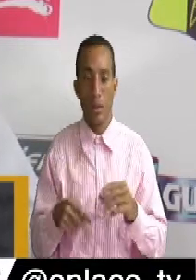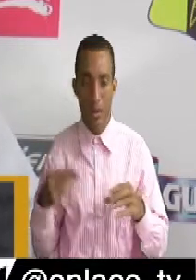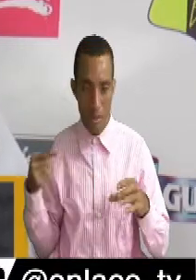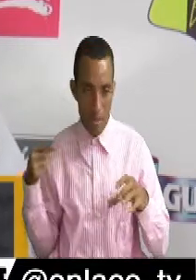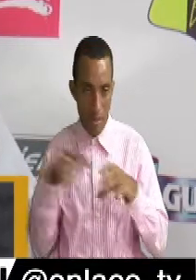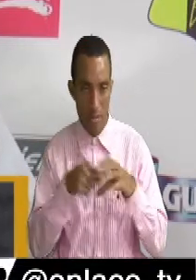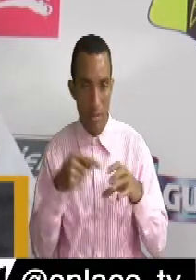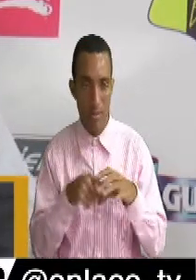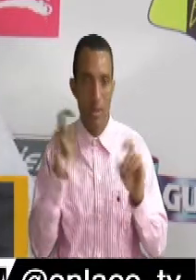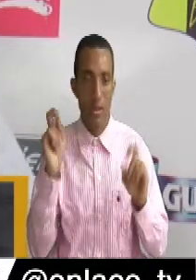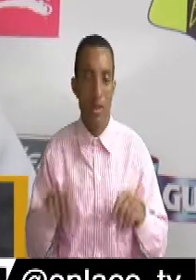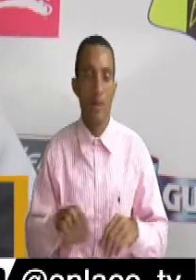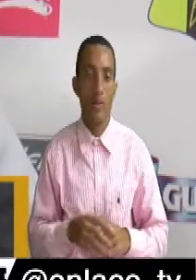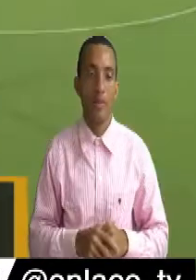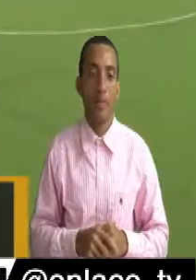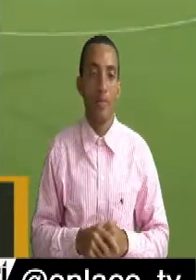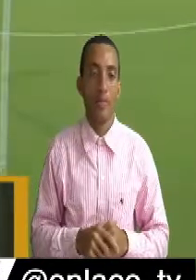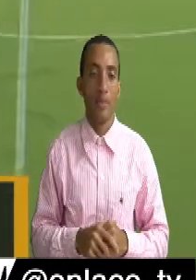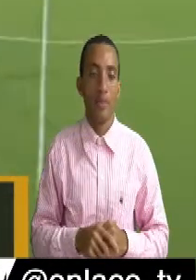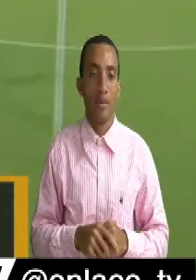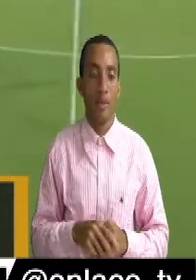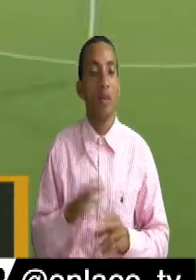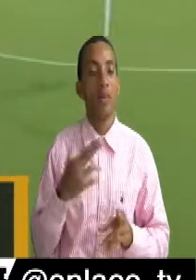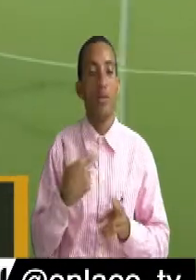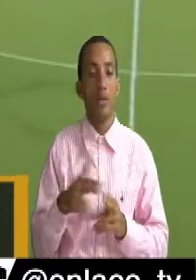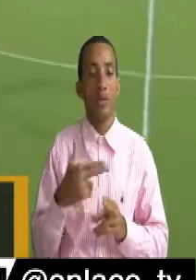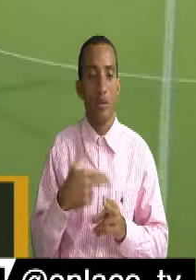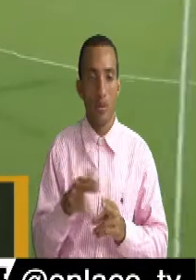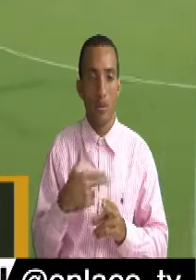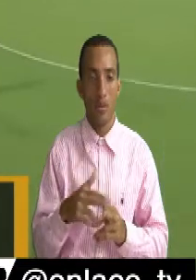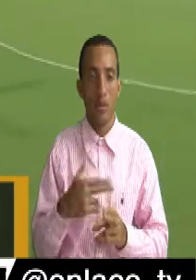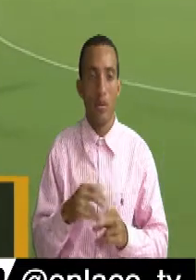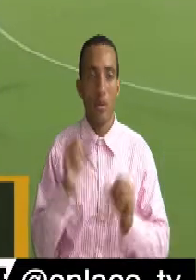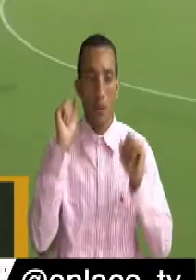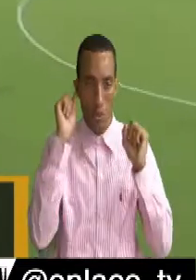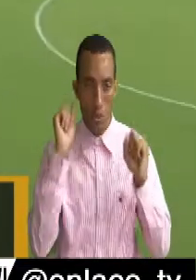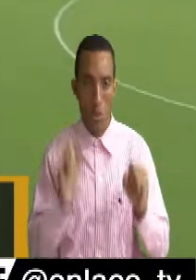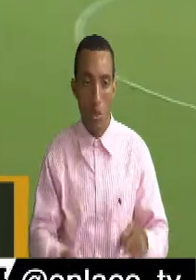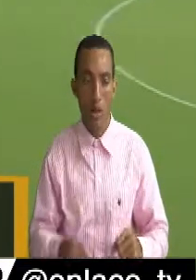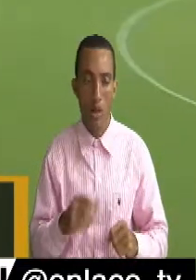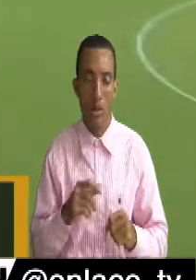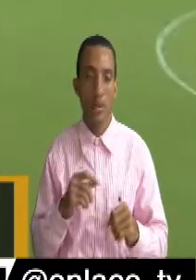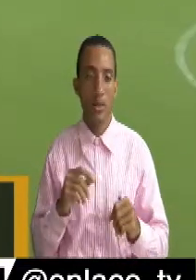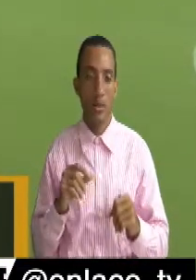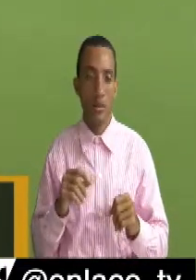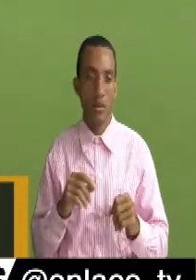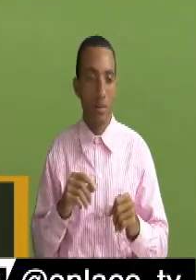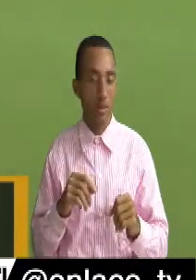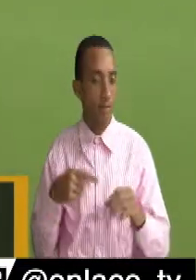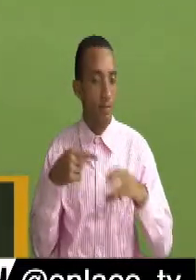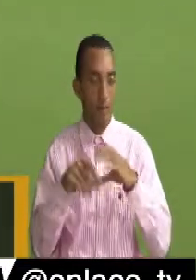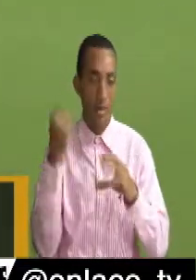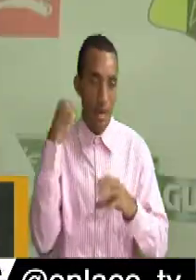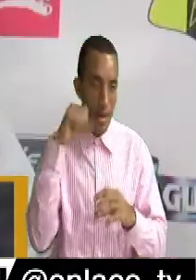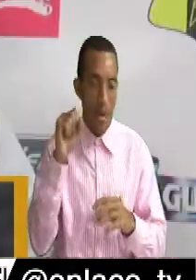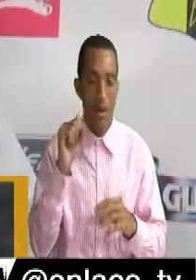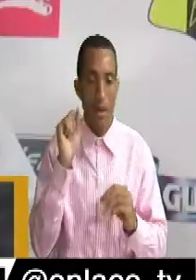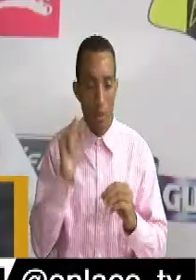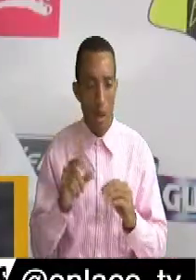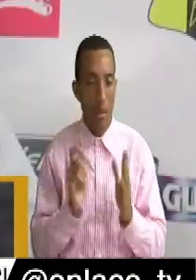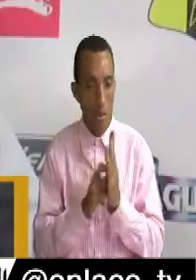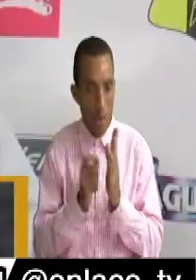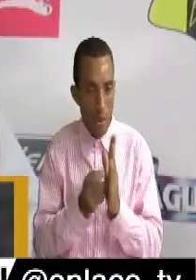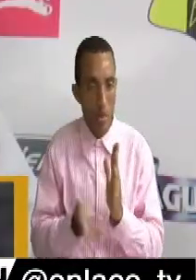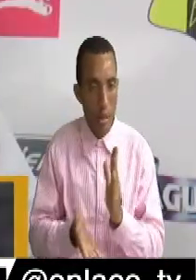los 3 puntos. Le apuestan a que los próximos partidos le permitan sumar para entrar al grupo de los 8. Cualquier plaza podemos ir